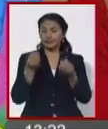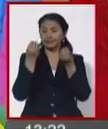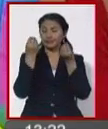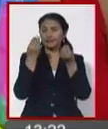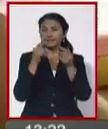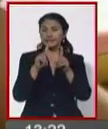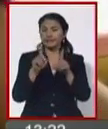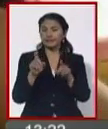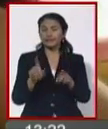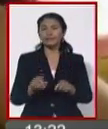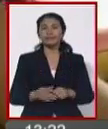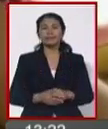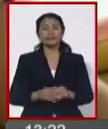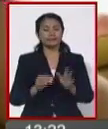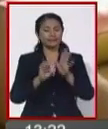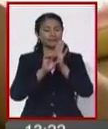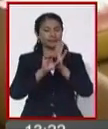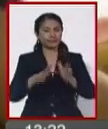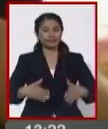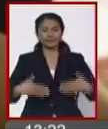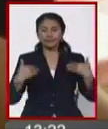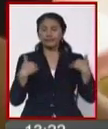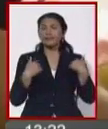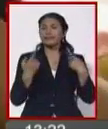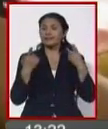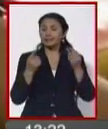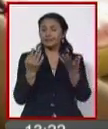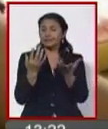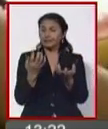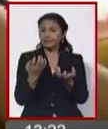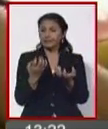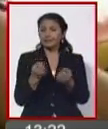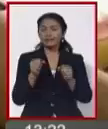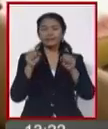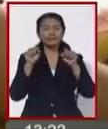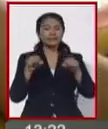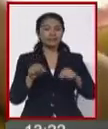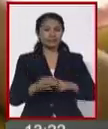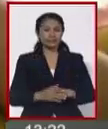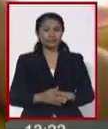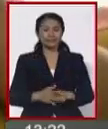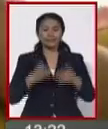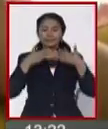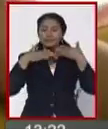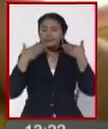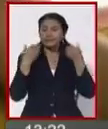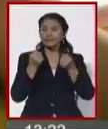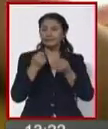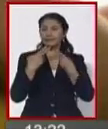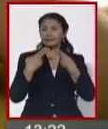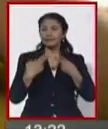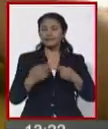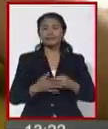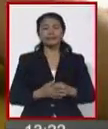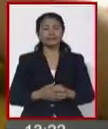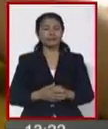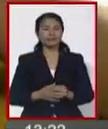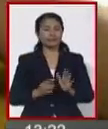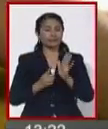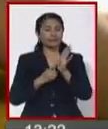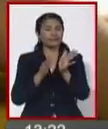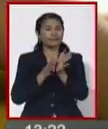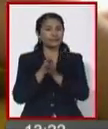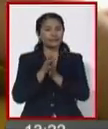bien? Sí. Este ejemplo de vida muestra que cuando uno quiere, uno puede. Y esta sonrisa inocente de Mariel refleja todo